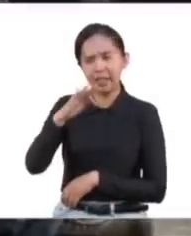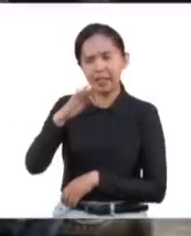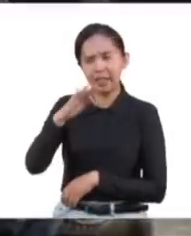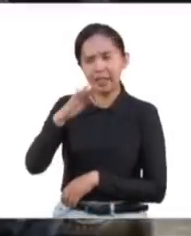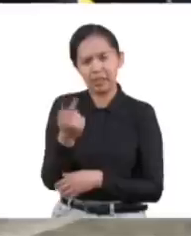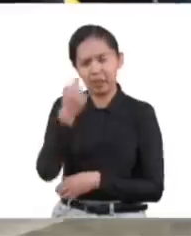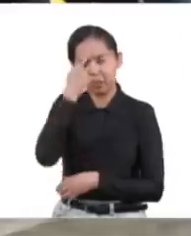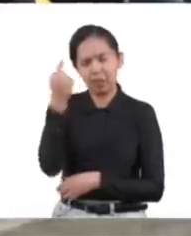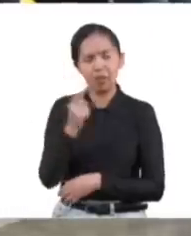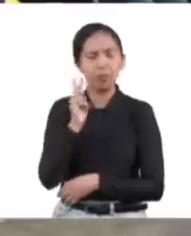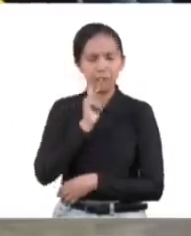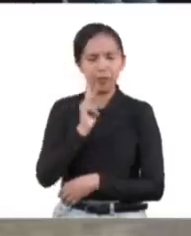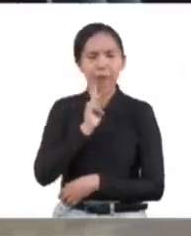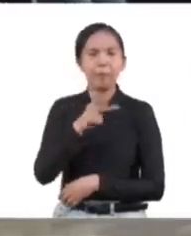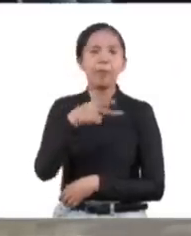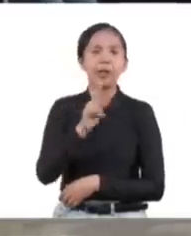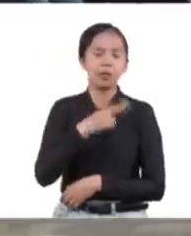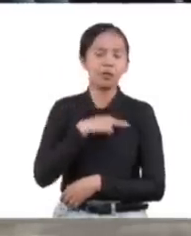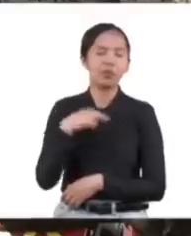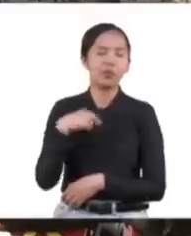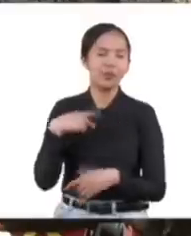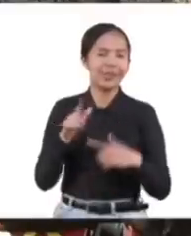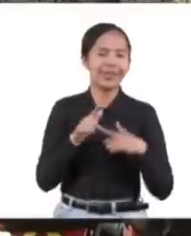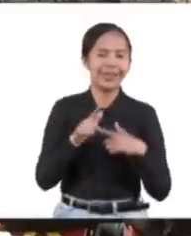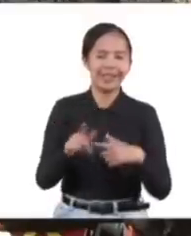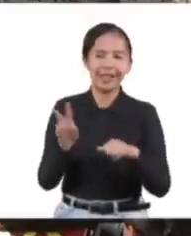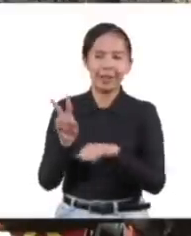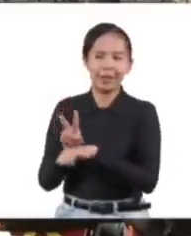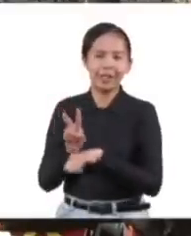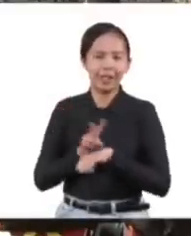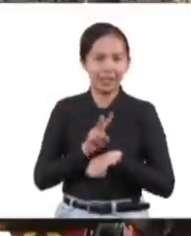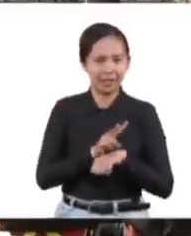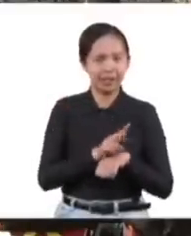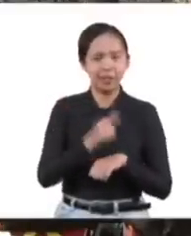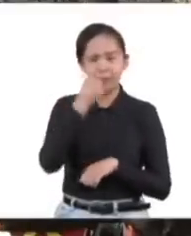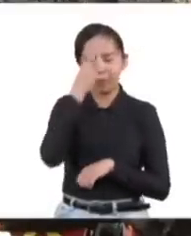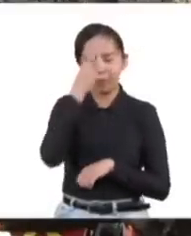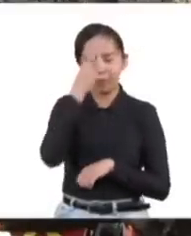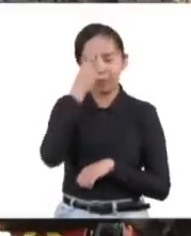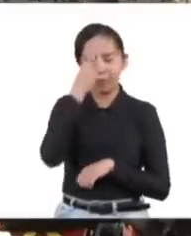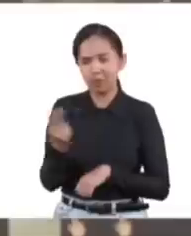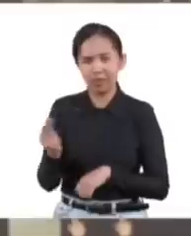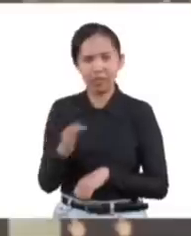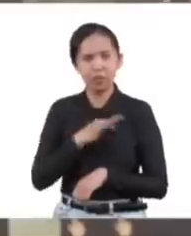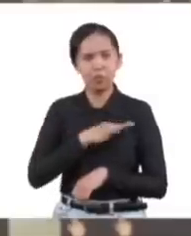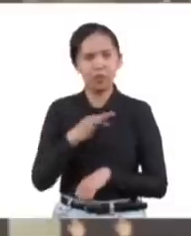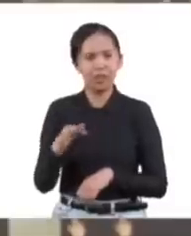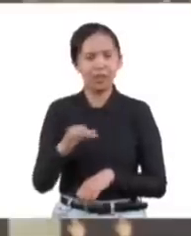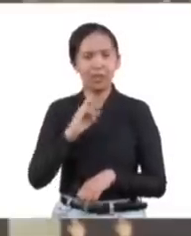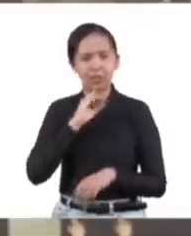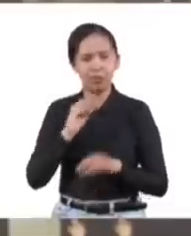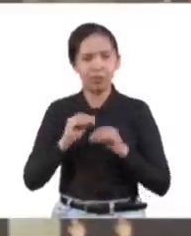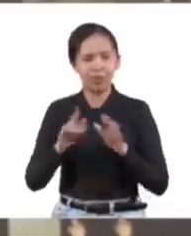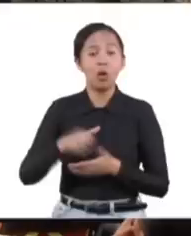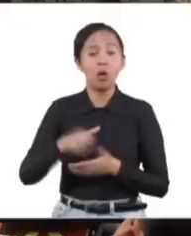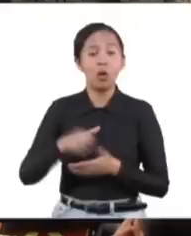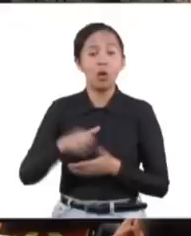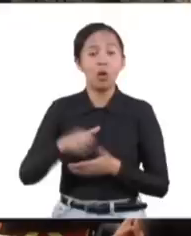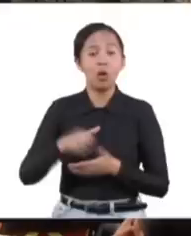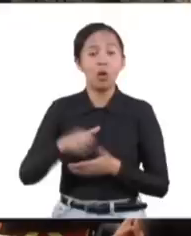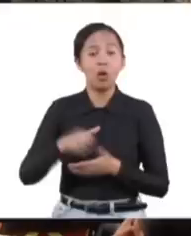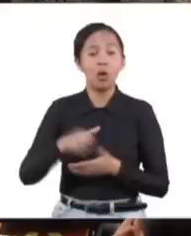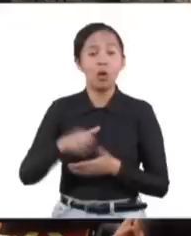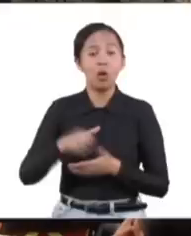estar pendientes, como siempre, todas las semanas, para que ustedes puedan tener toda la información.